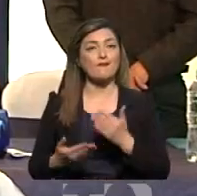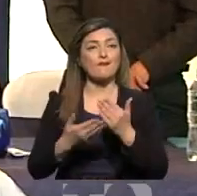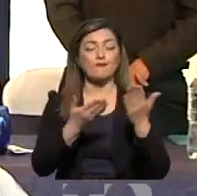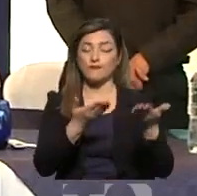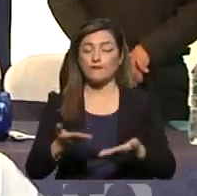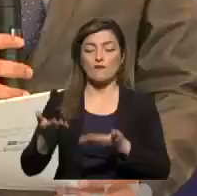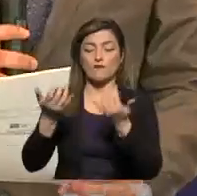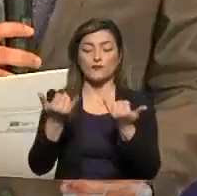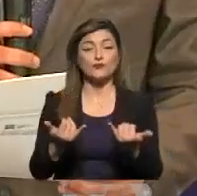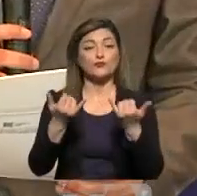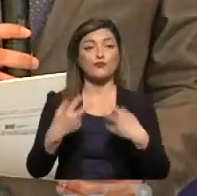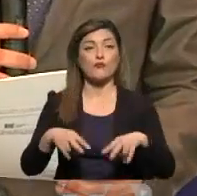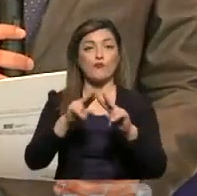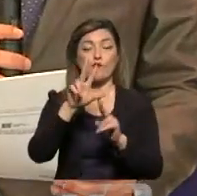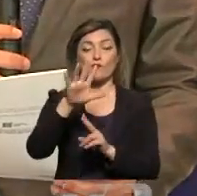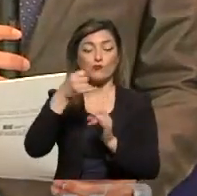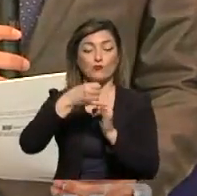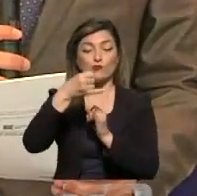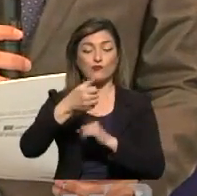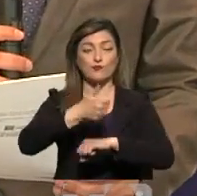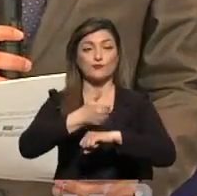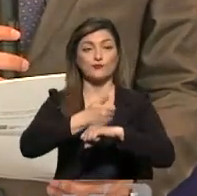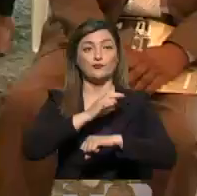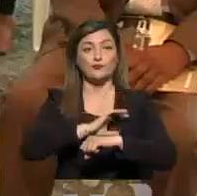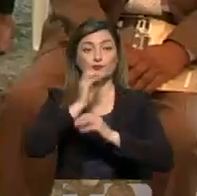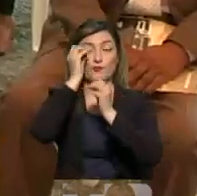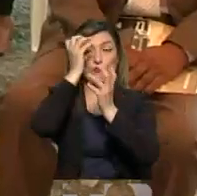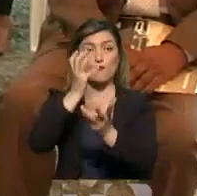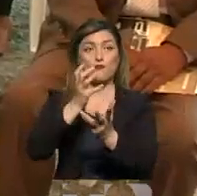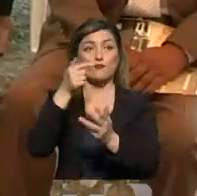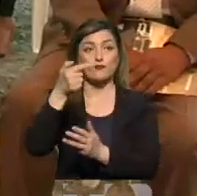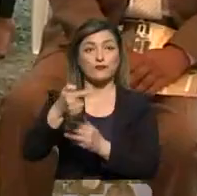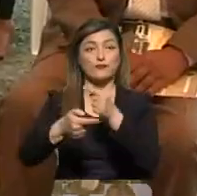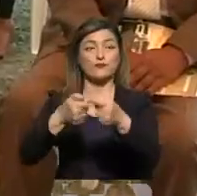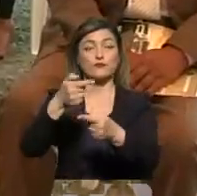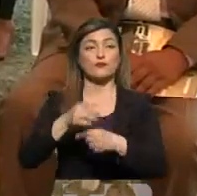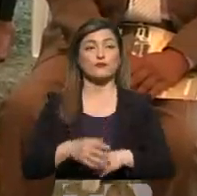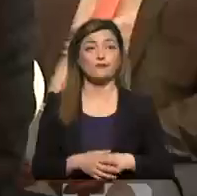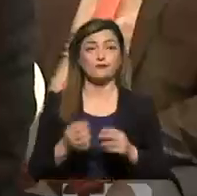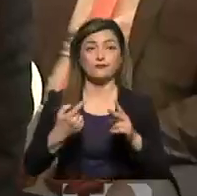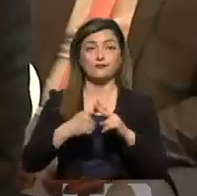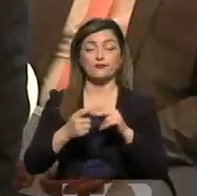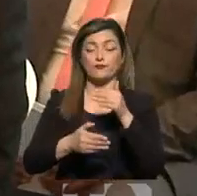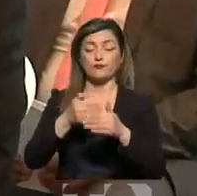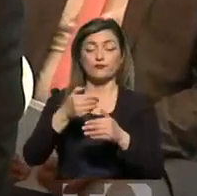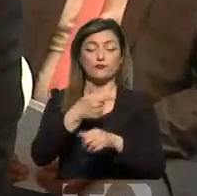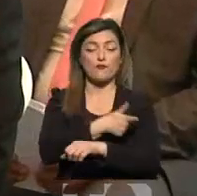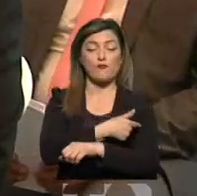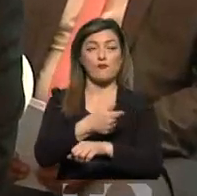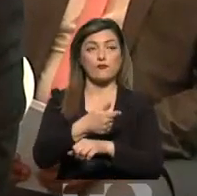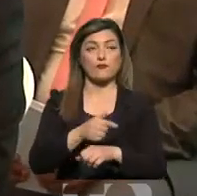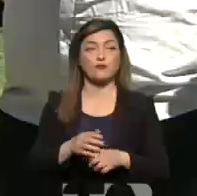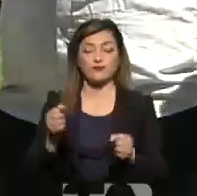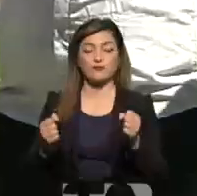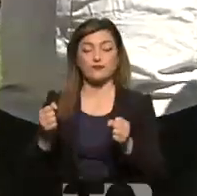de la actualización de la tarifa además las autoridades municipales informaron que los próximos días ya iniciara el proceso de vacunación para